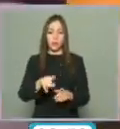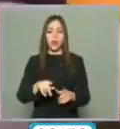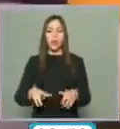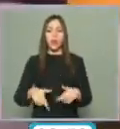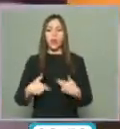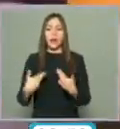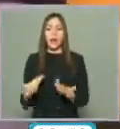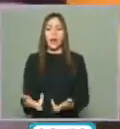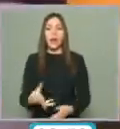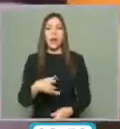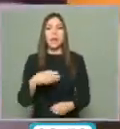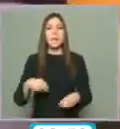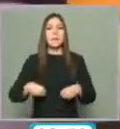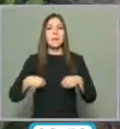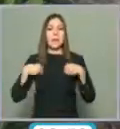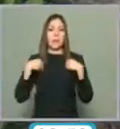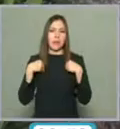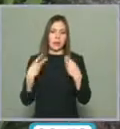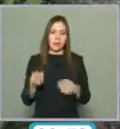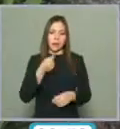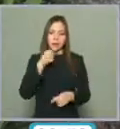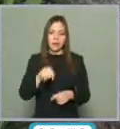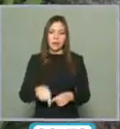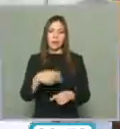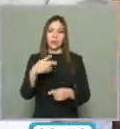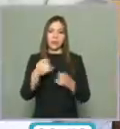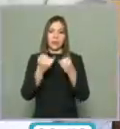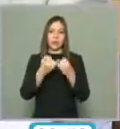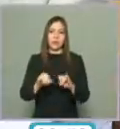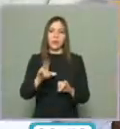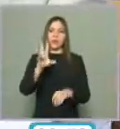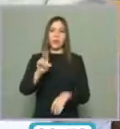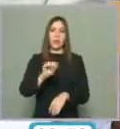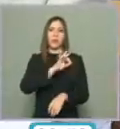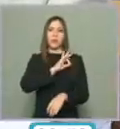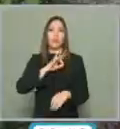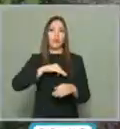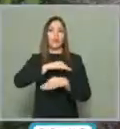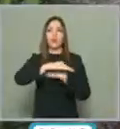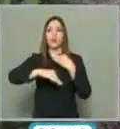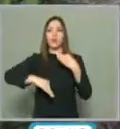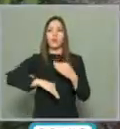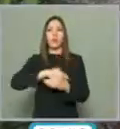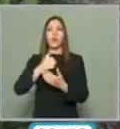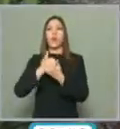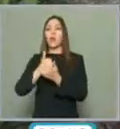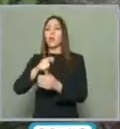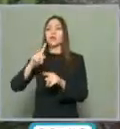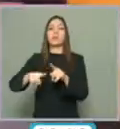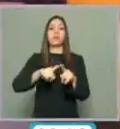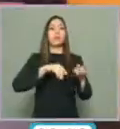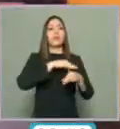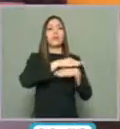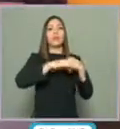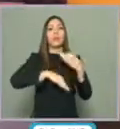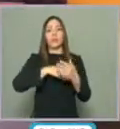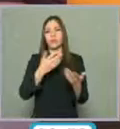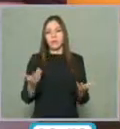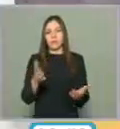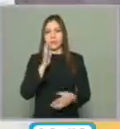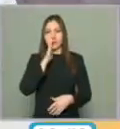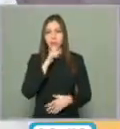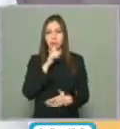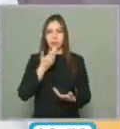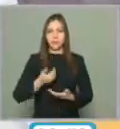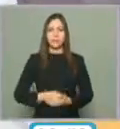vida. Exacto. Entonces es un ser independiente, por lo tanto no podemos hacer que todo y resolverle todo. Así es. Y es muy importante que como